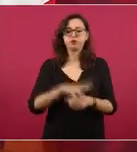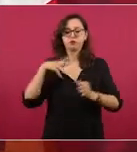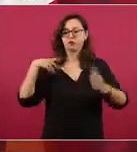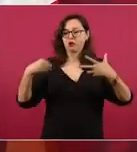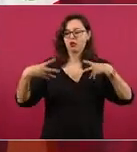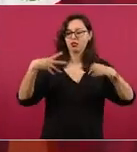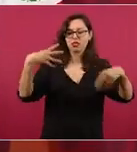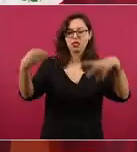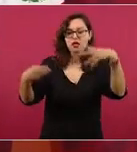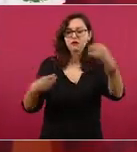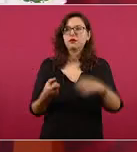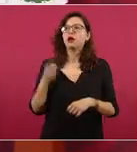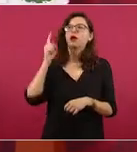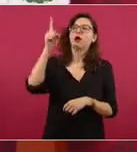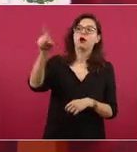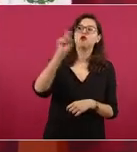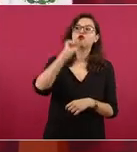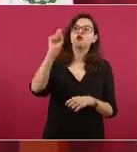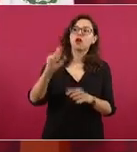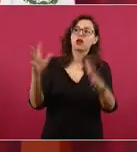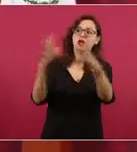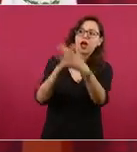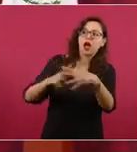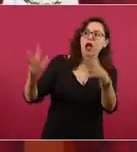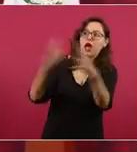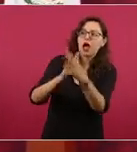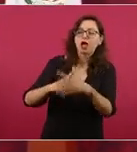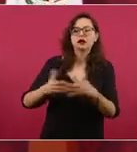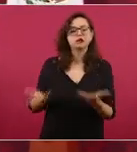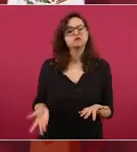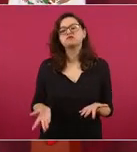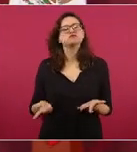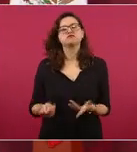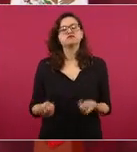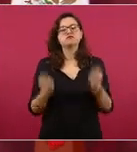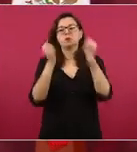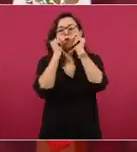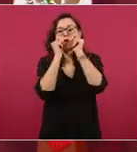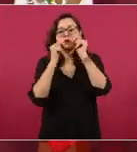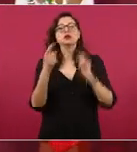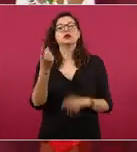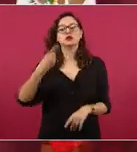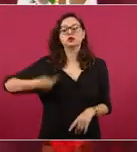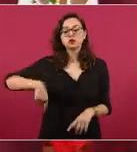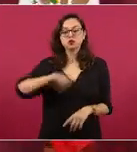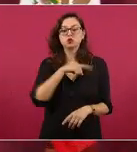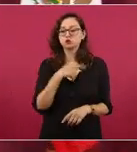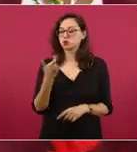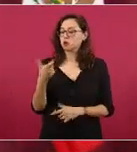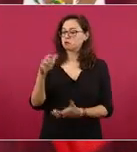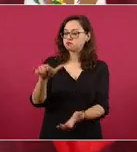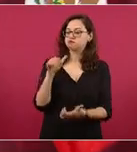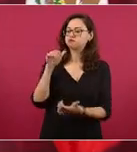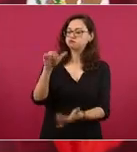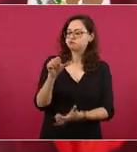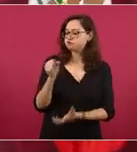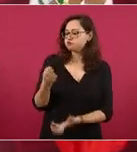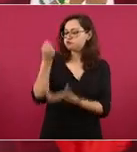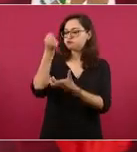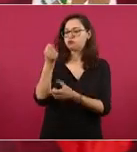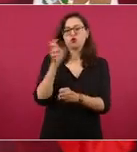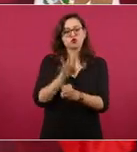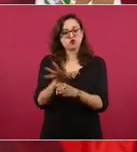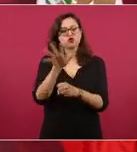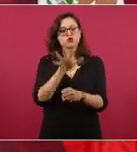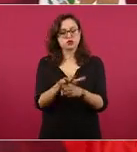finanzas públicas sanas, tenemos presupuesto para financiar